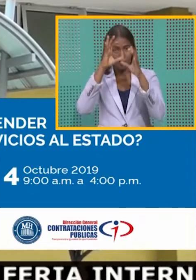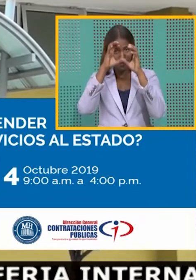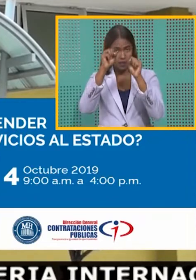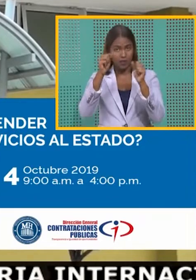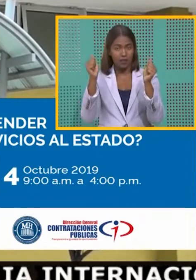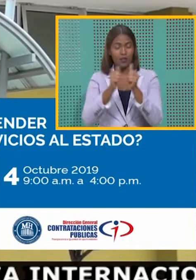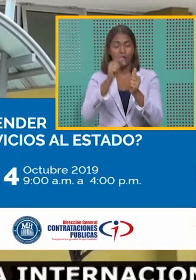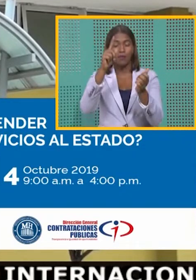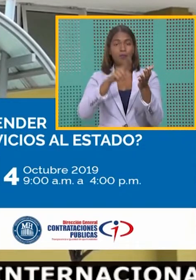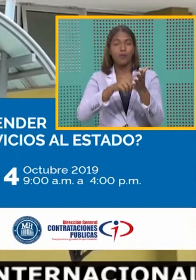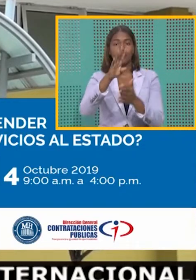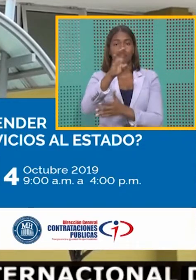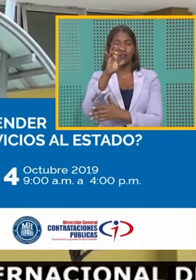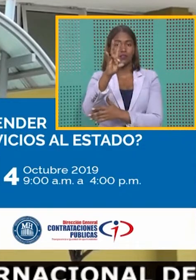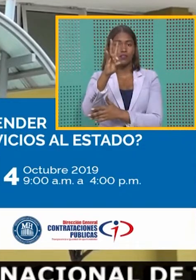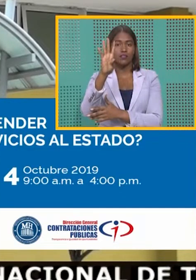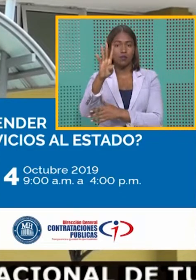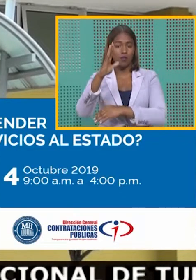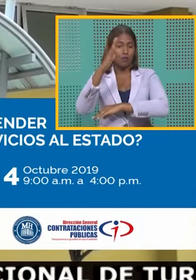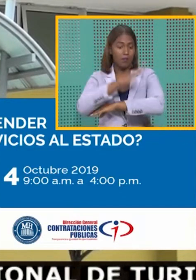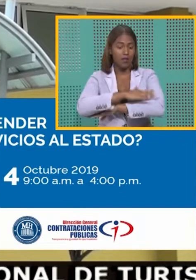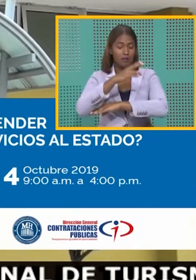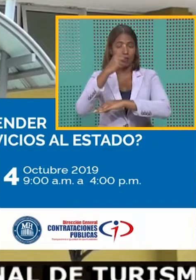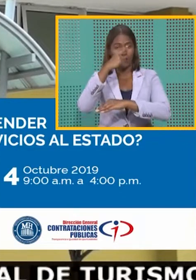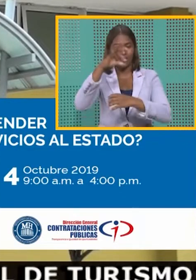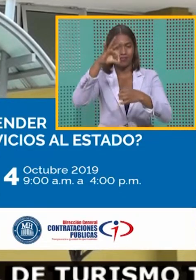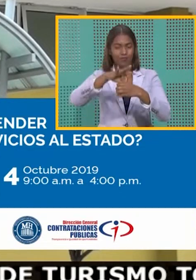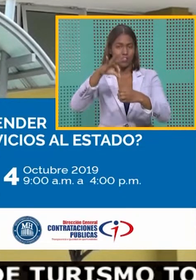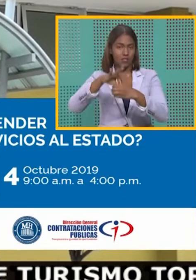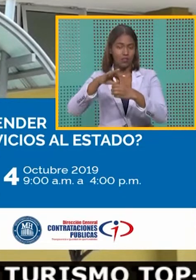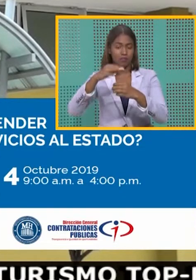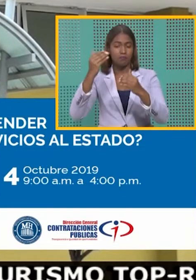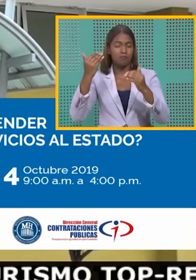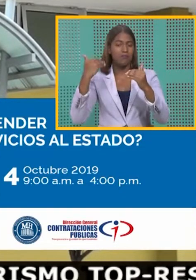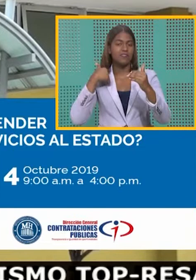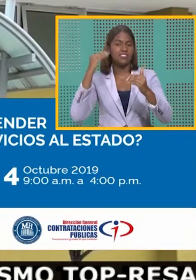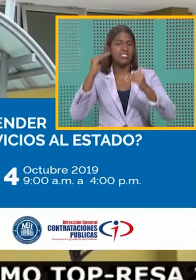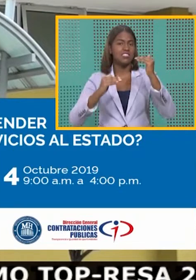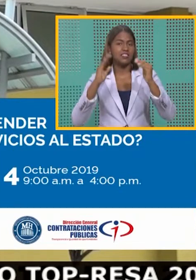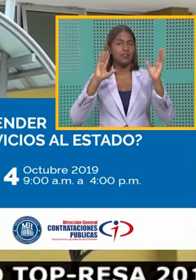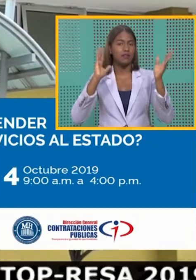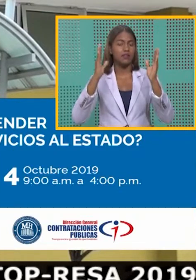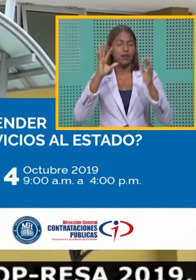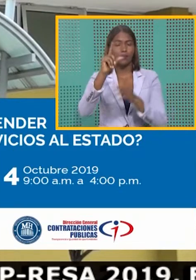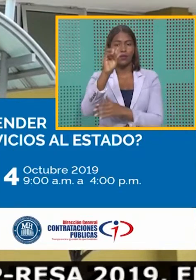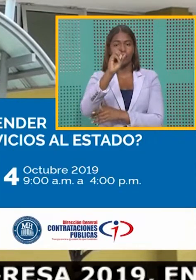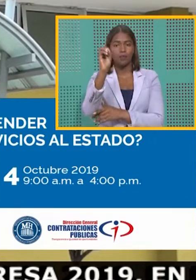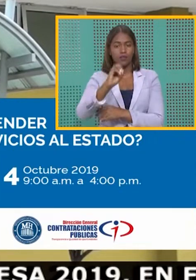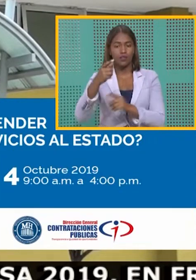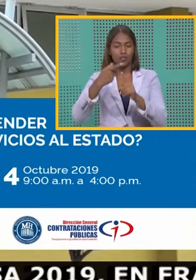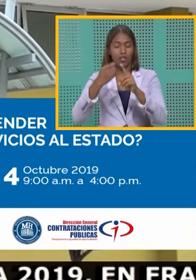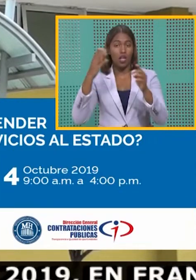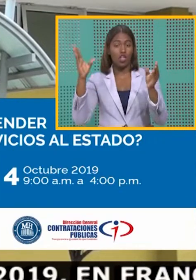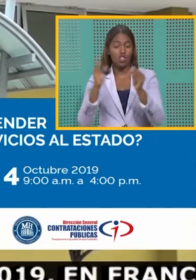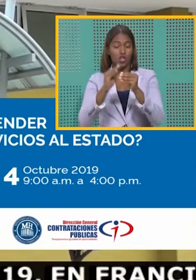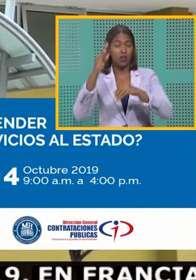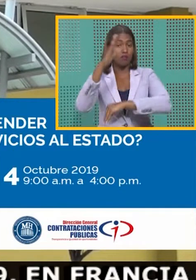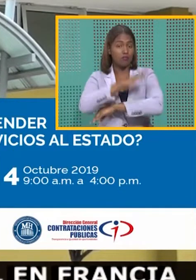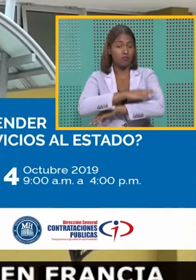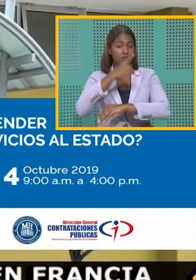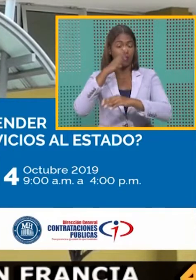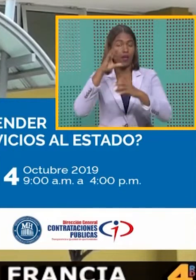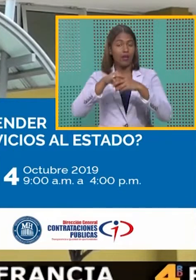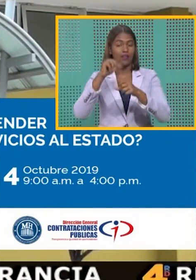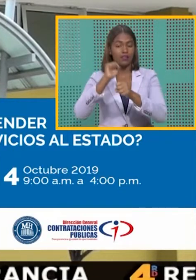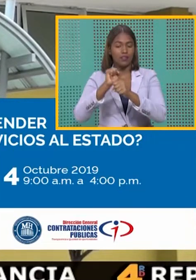en 1.474 mesas de votación equivalentes al 20% del total de las mesas que operarán en las